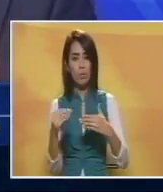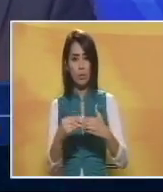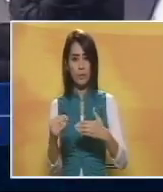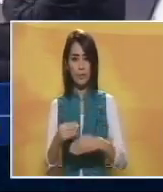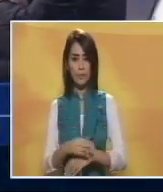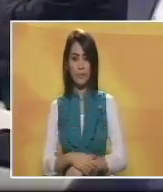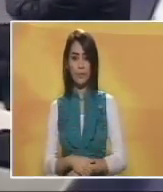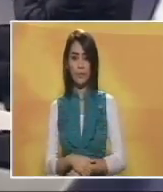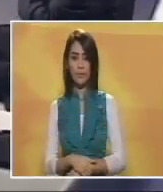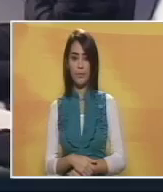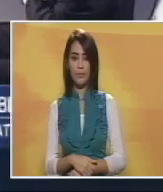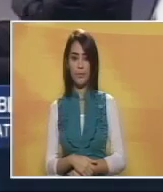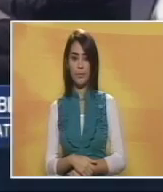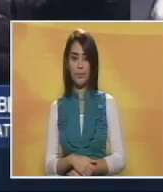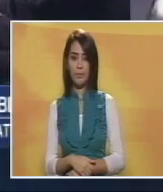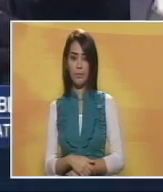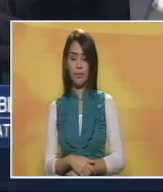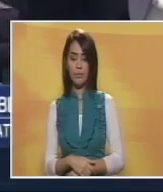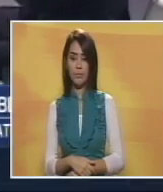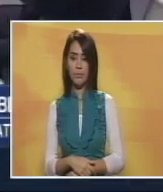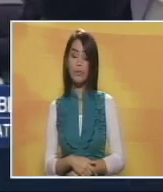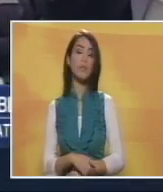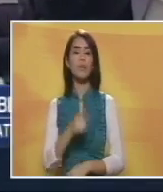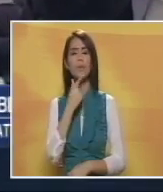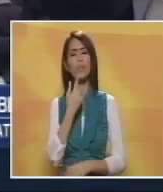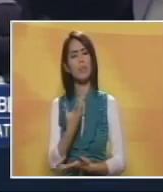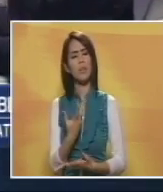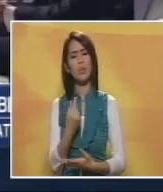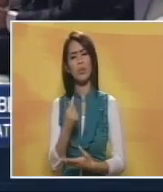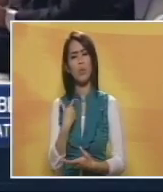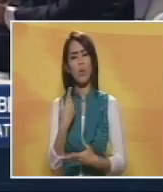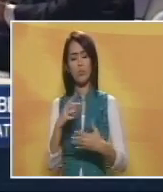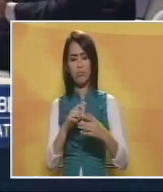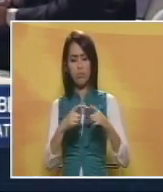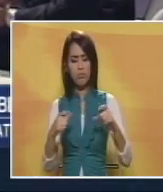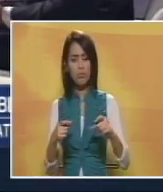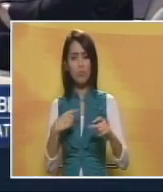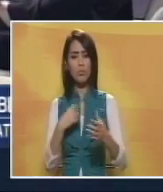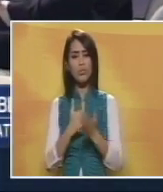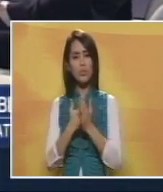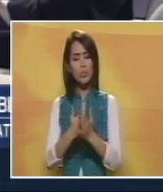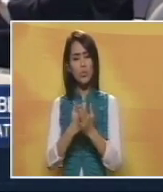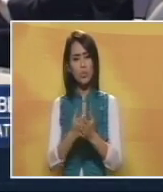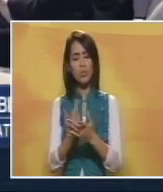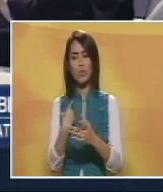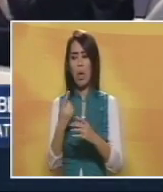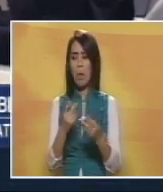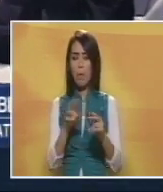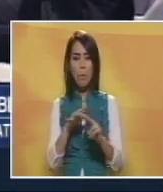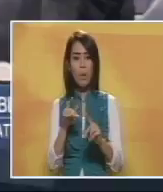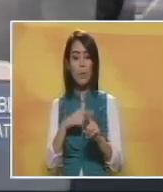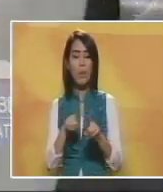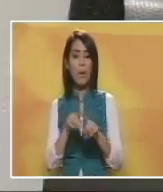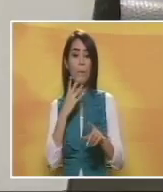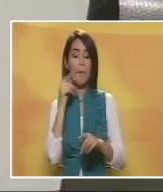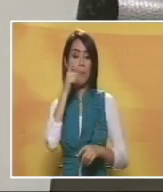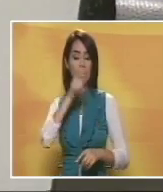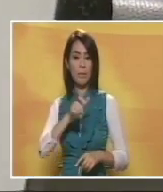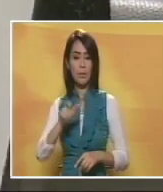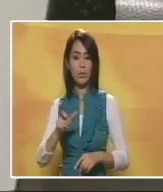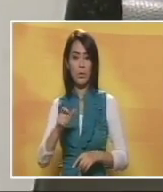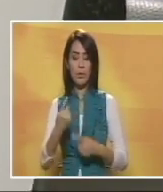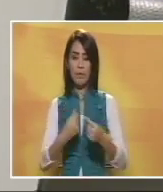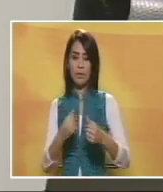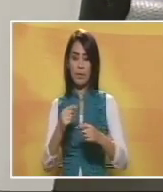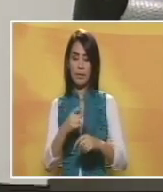rentabilidad en dólares. Fernández negó que la tarjeta solidaria sea una medida populista. Manifestó que están promoviendo la eficiencia